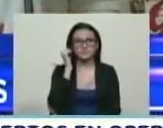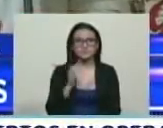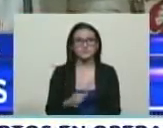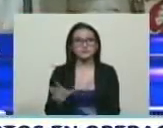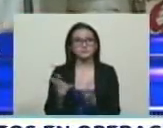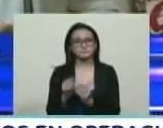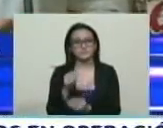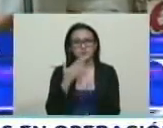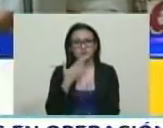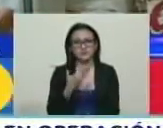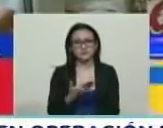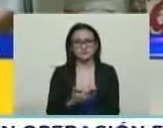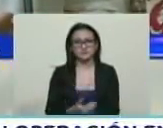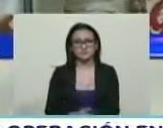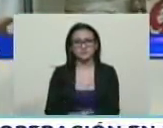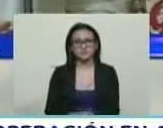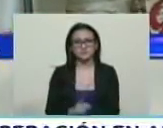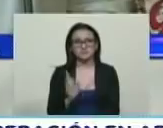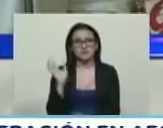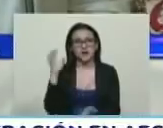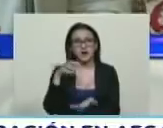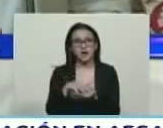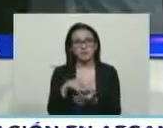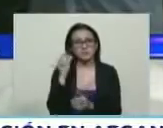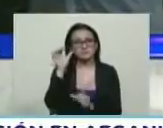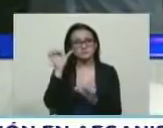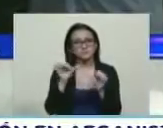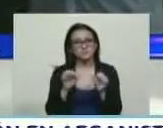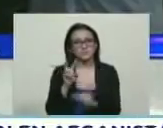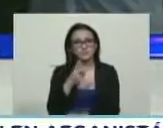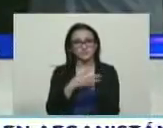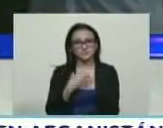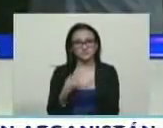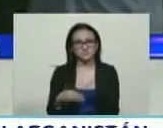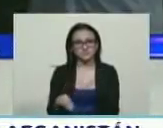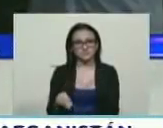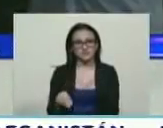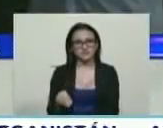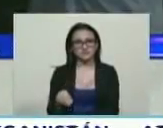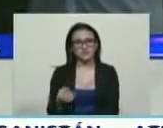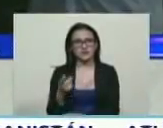muchísimas gracias. Al estado Aragua, ya escuchamos palabras del vicepresidente